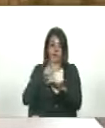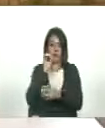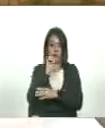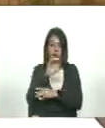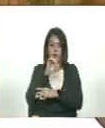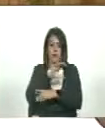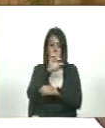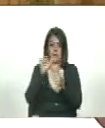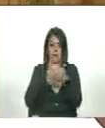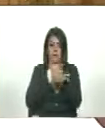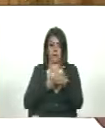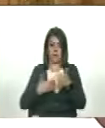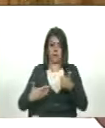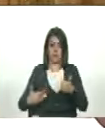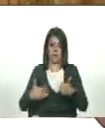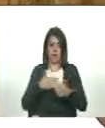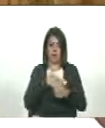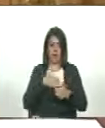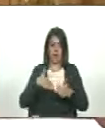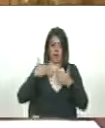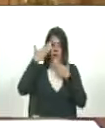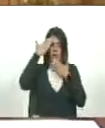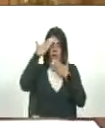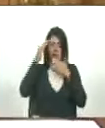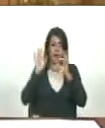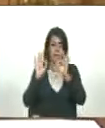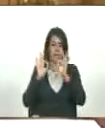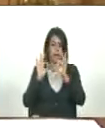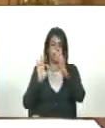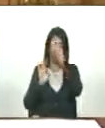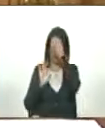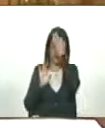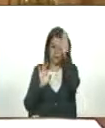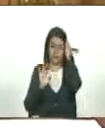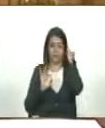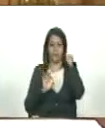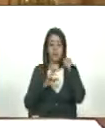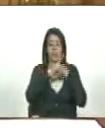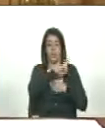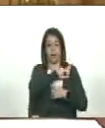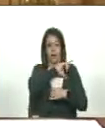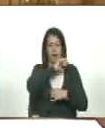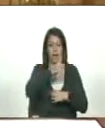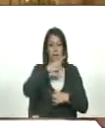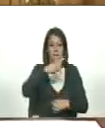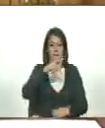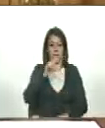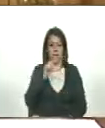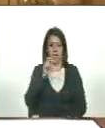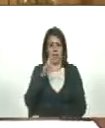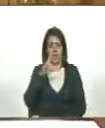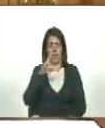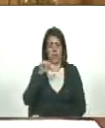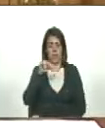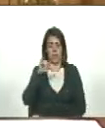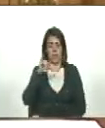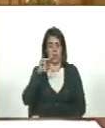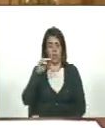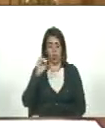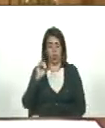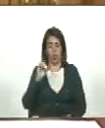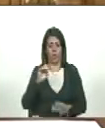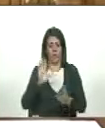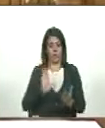de Vicepresidentes. Quiero saludar muy especialmente al general en jefe Padrino López,